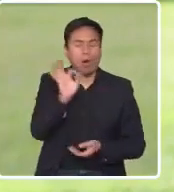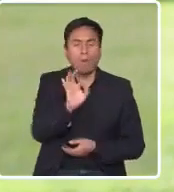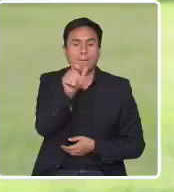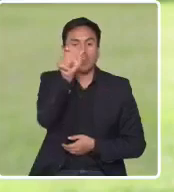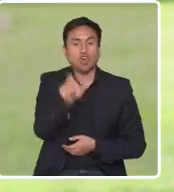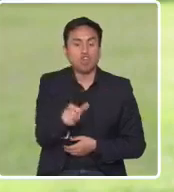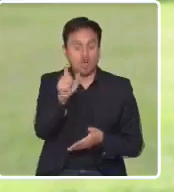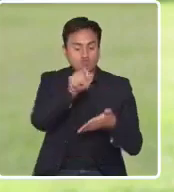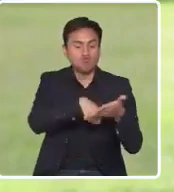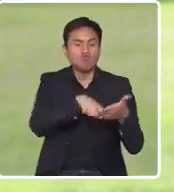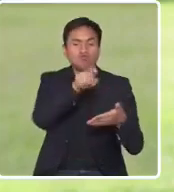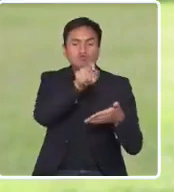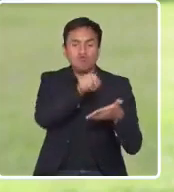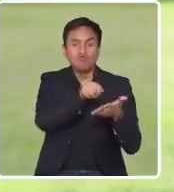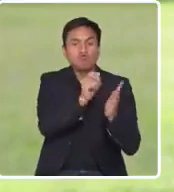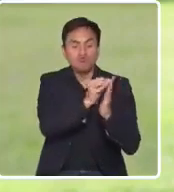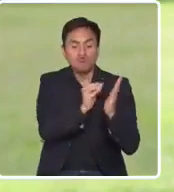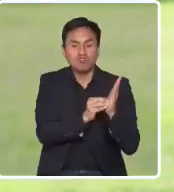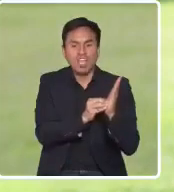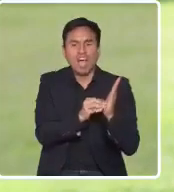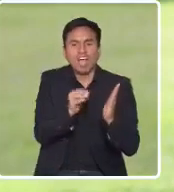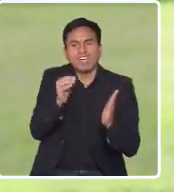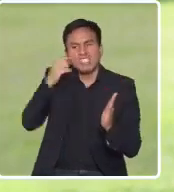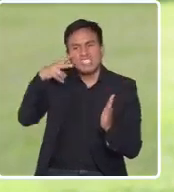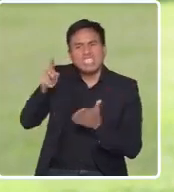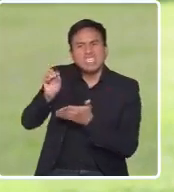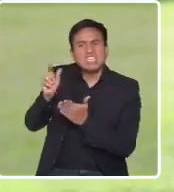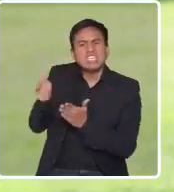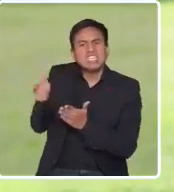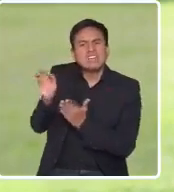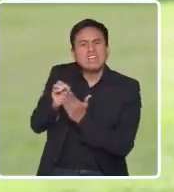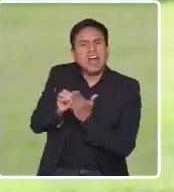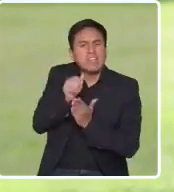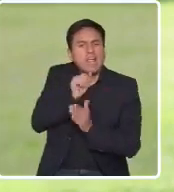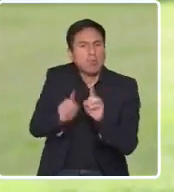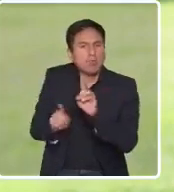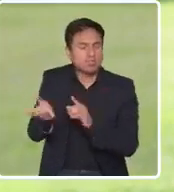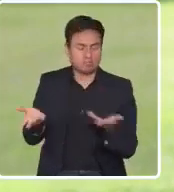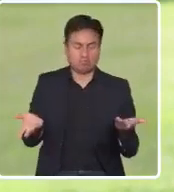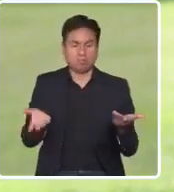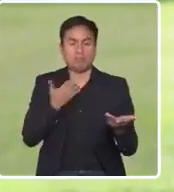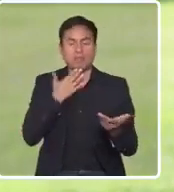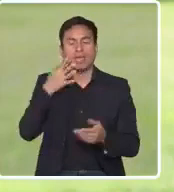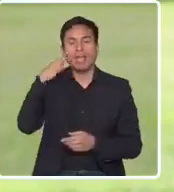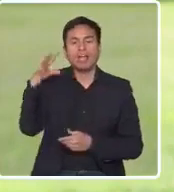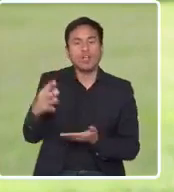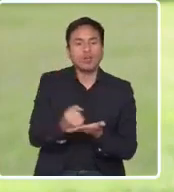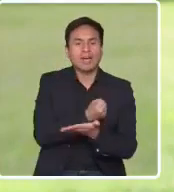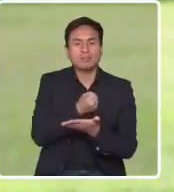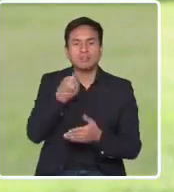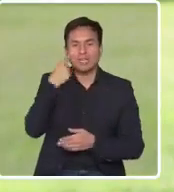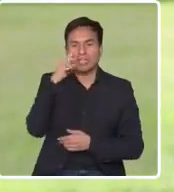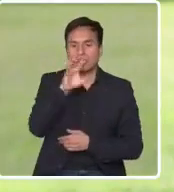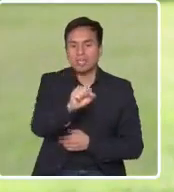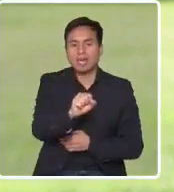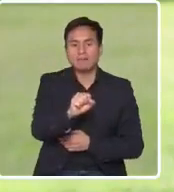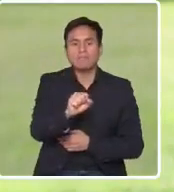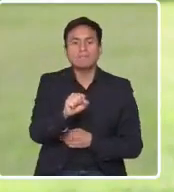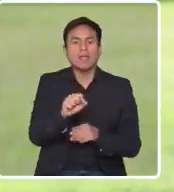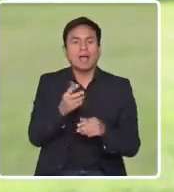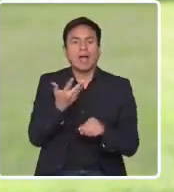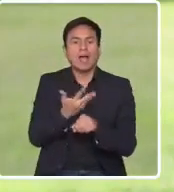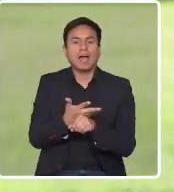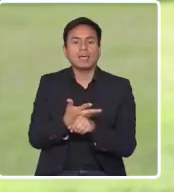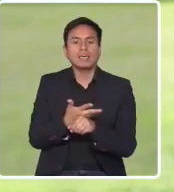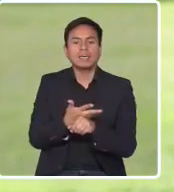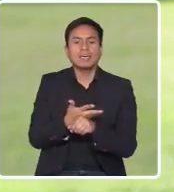persona que tiene armas inscritas también tiene otras no inscritas. O que vamos también logrando identificar cuando se están provocando